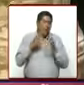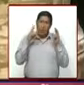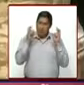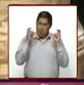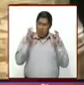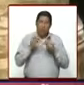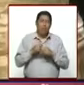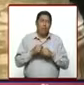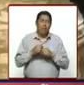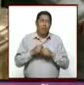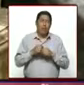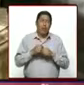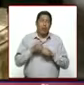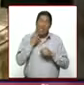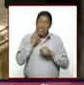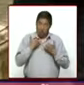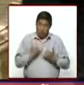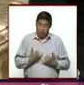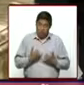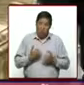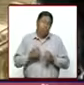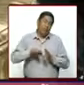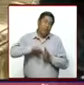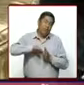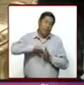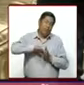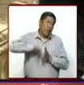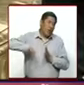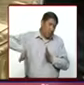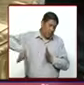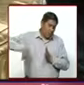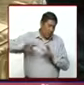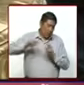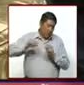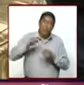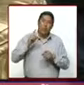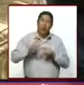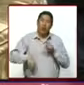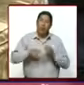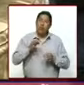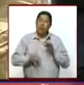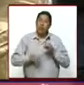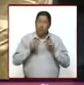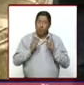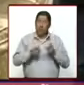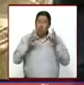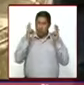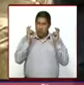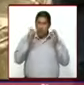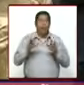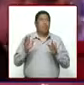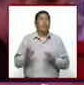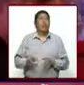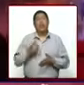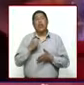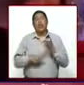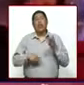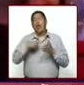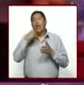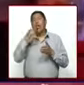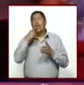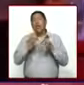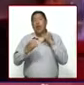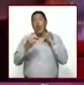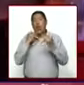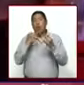el caso Golpe 1 se la ha apartado, porque una persona no puede ser juzgada dos veces por el mismo hecho. A ver, ¿qué dice la información